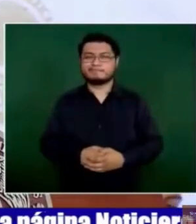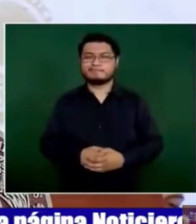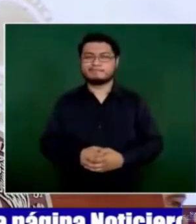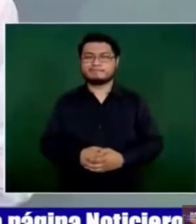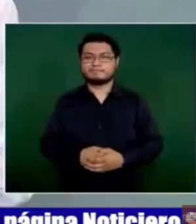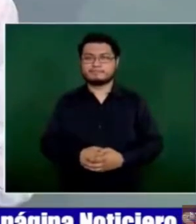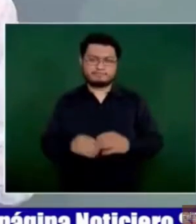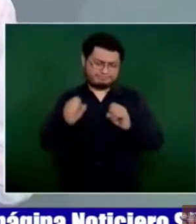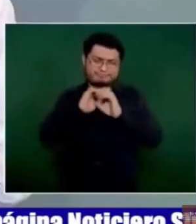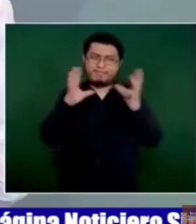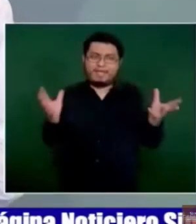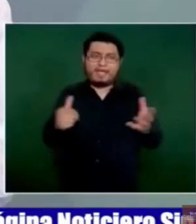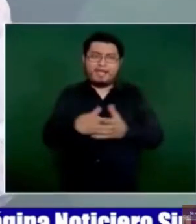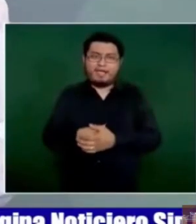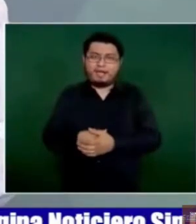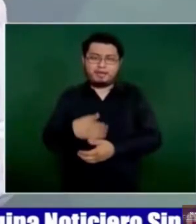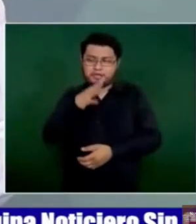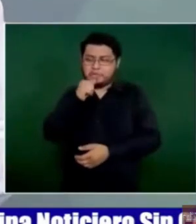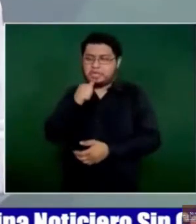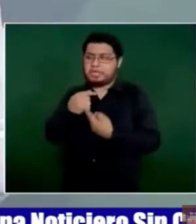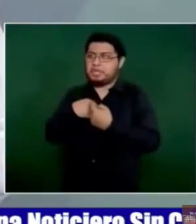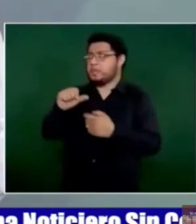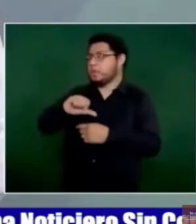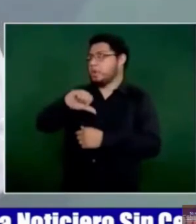Desde luego.